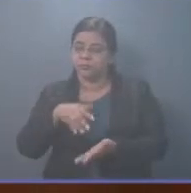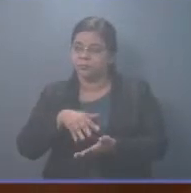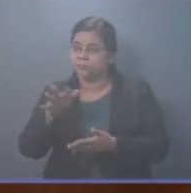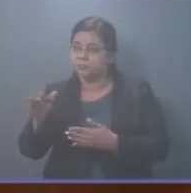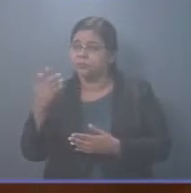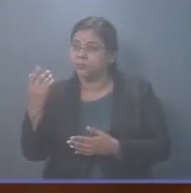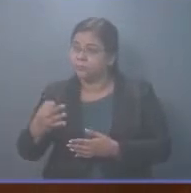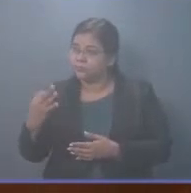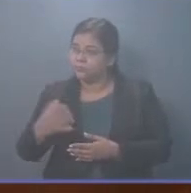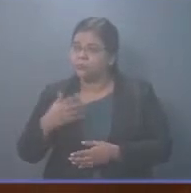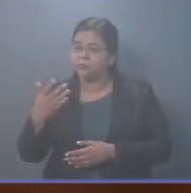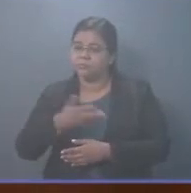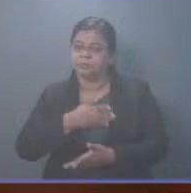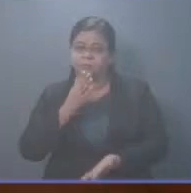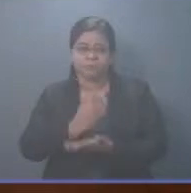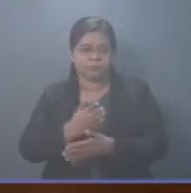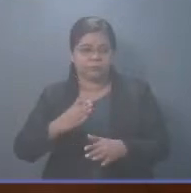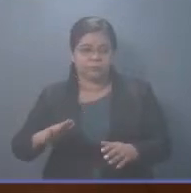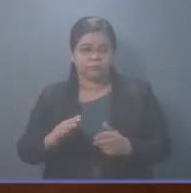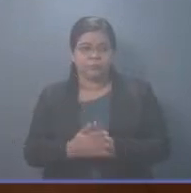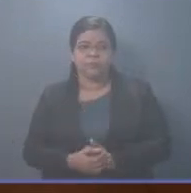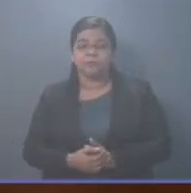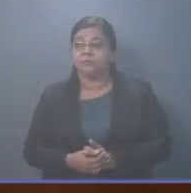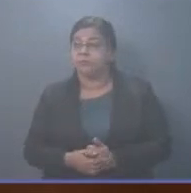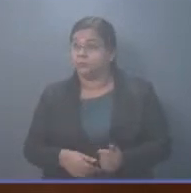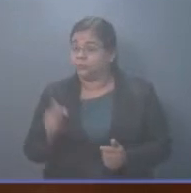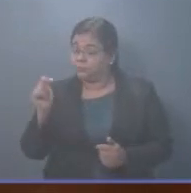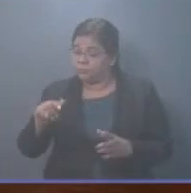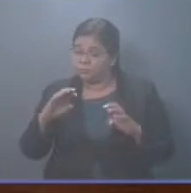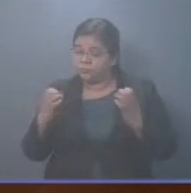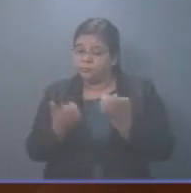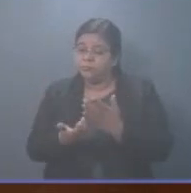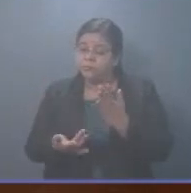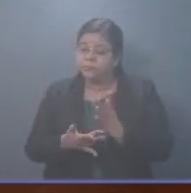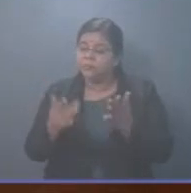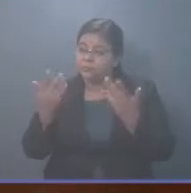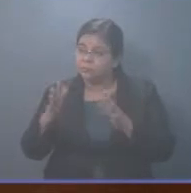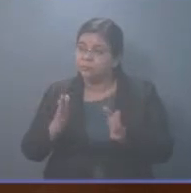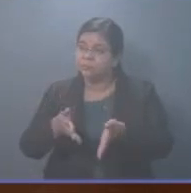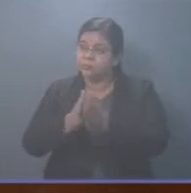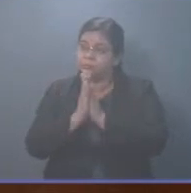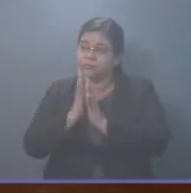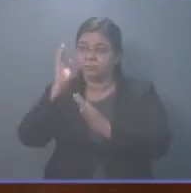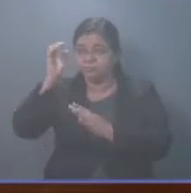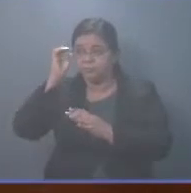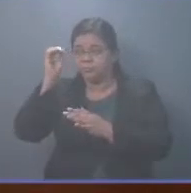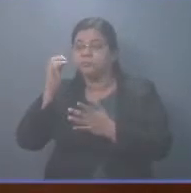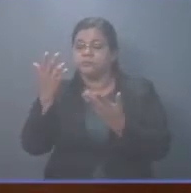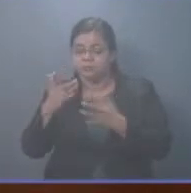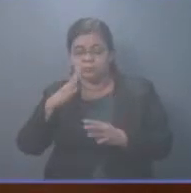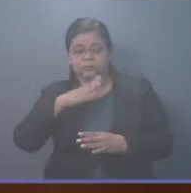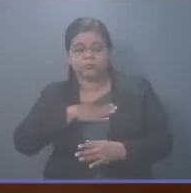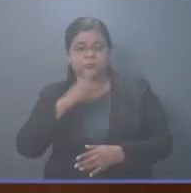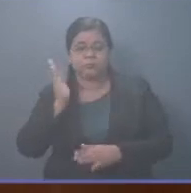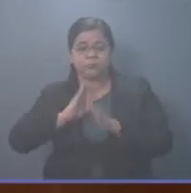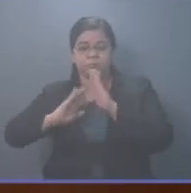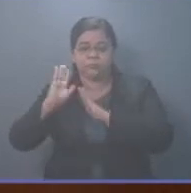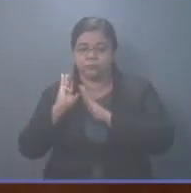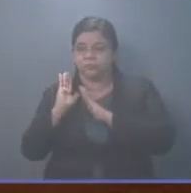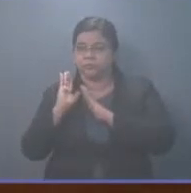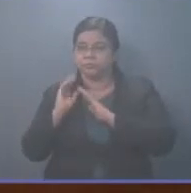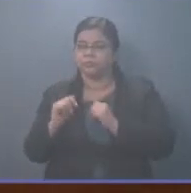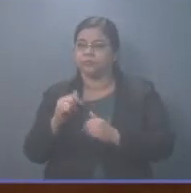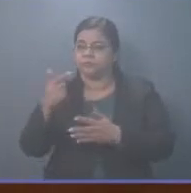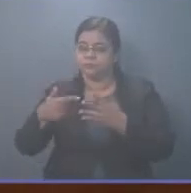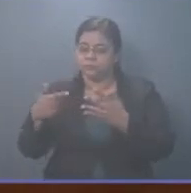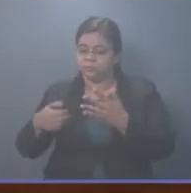lo cual se sugiere su eliminación. Al respecto, el equipo técnico hace el comentario de que ya existe un antecedente en